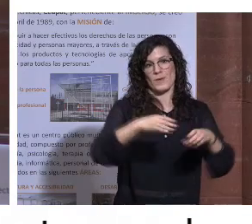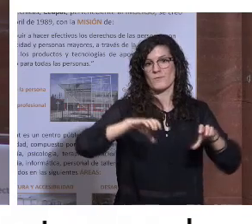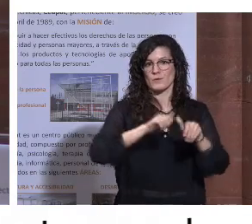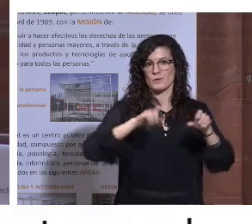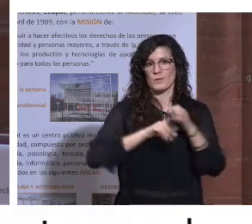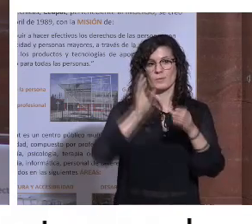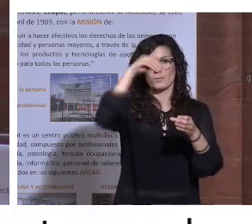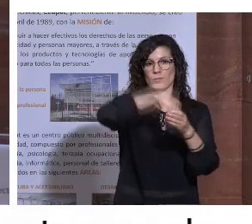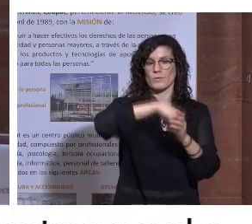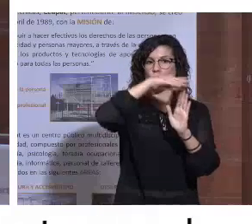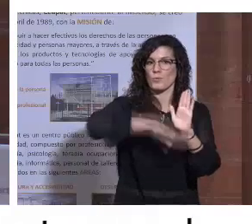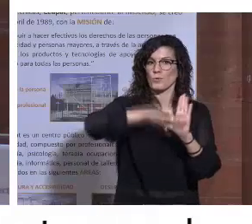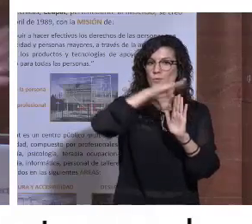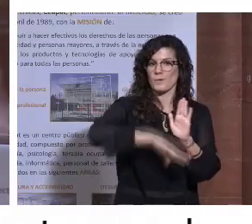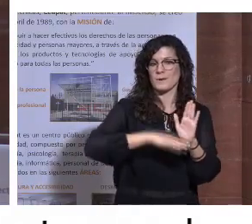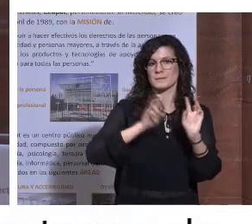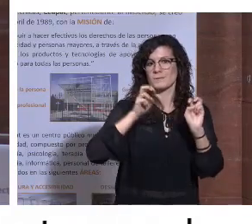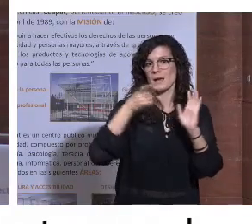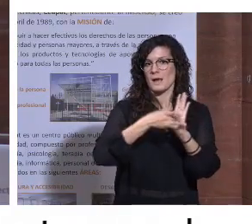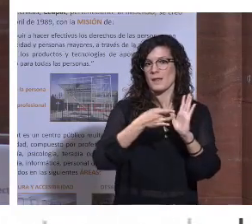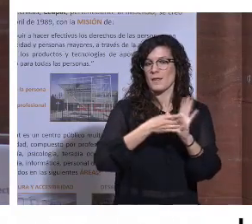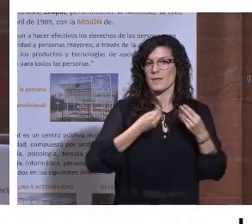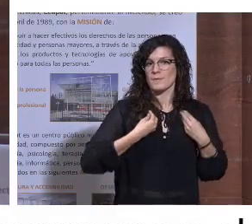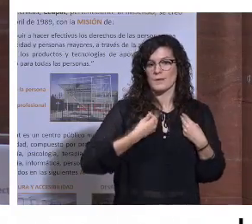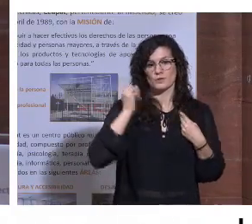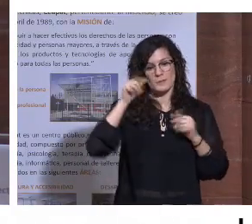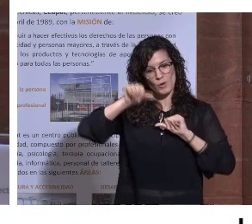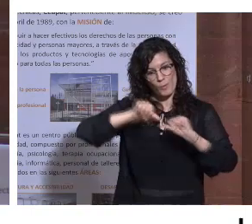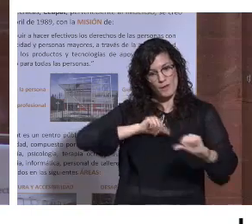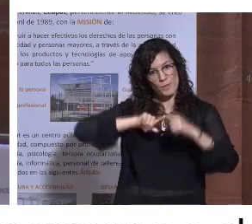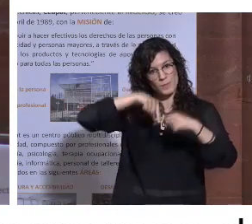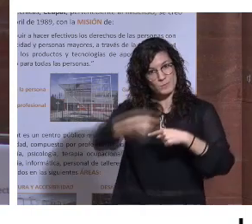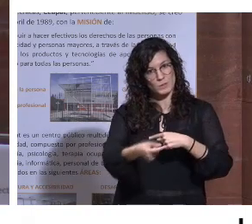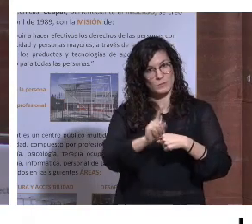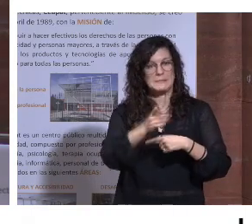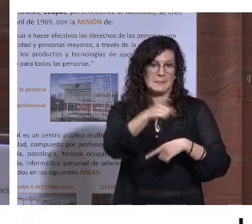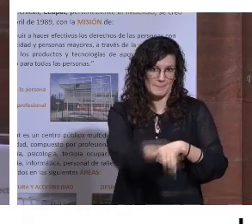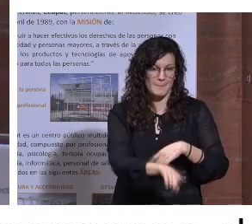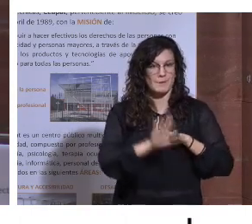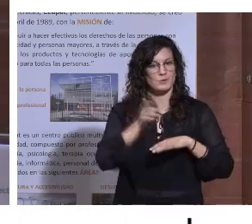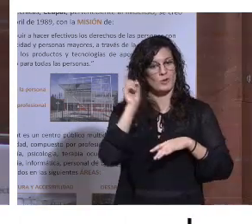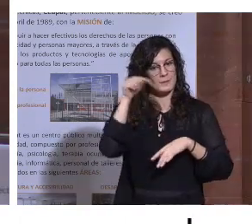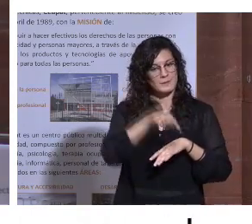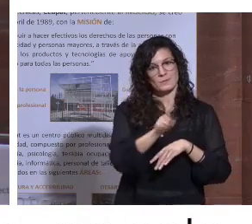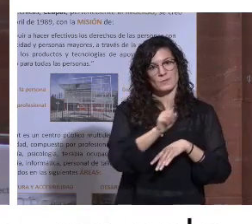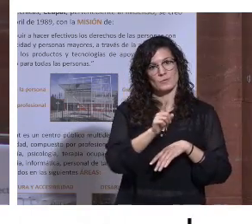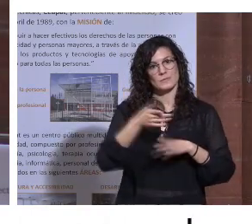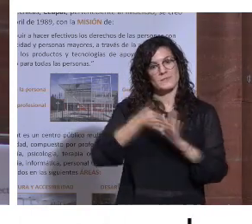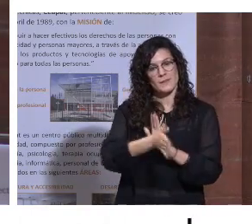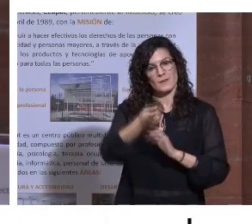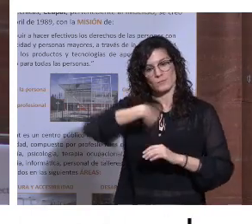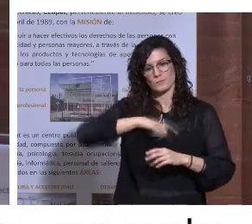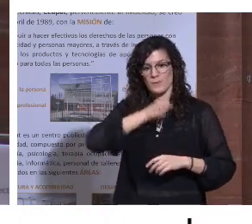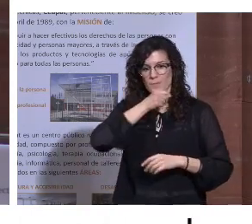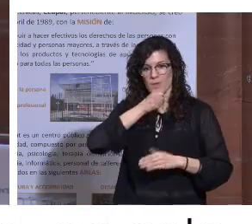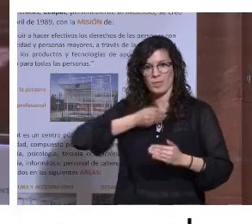de fisioterapeuta, de calidad de vida, no solo después de un operatorio, que también, sino simplemente porque envejecíamos y para tener